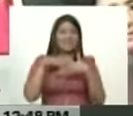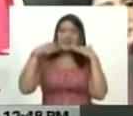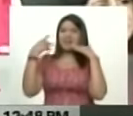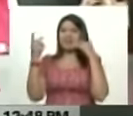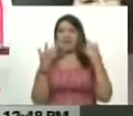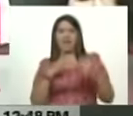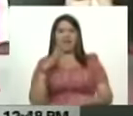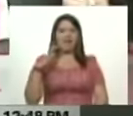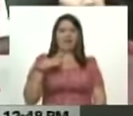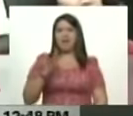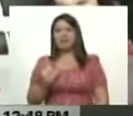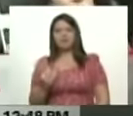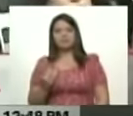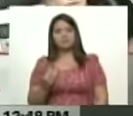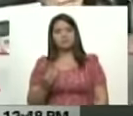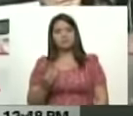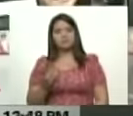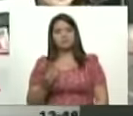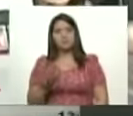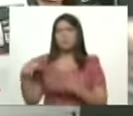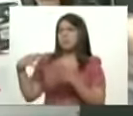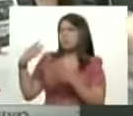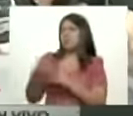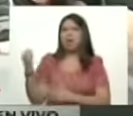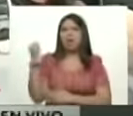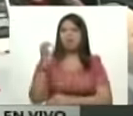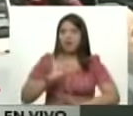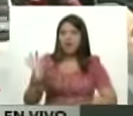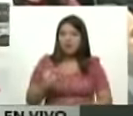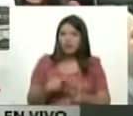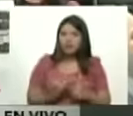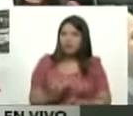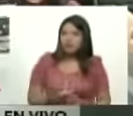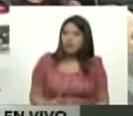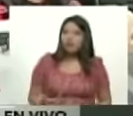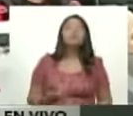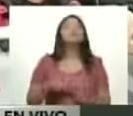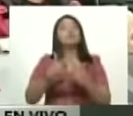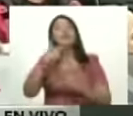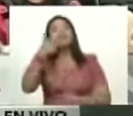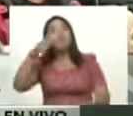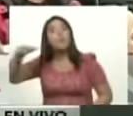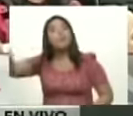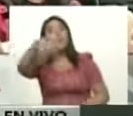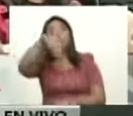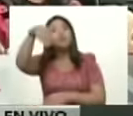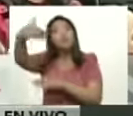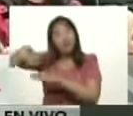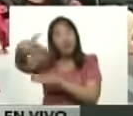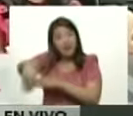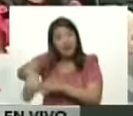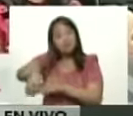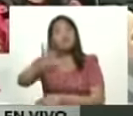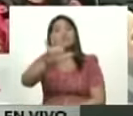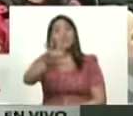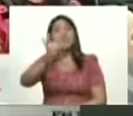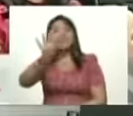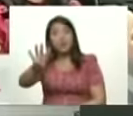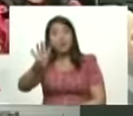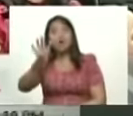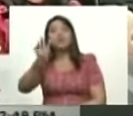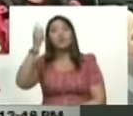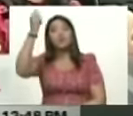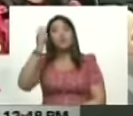batiente, como si no hubiese pasado nada. Pues le digo algo, ese pueblo que está allá afuera, estos 54 más